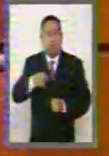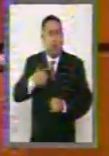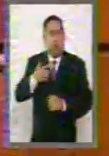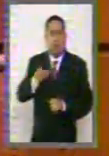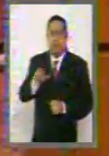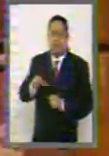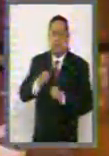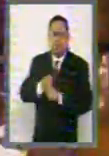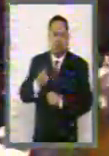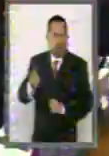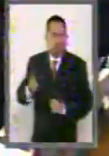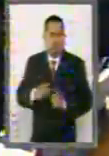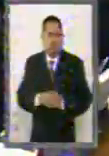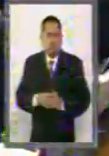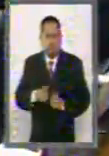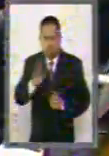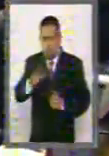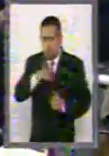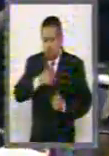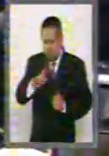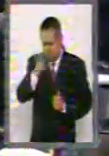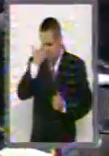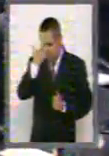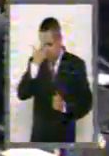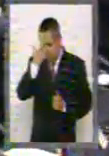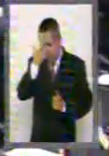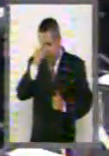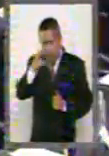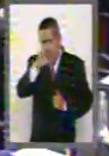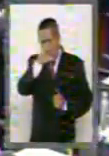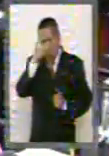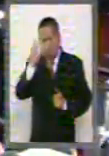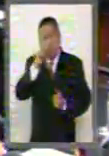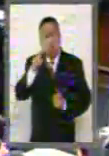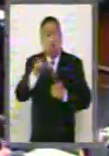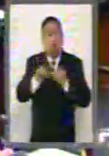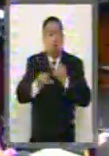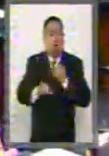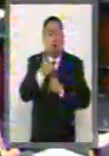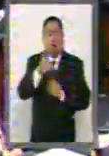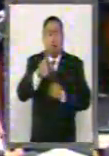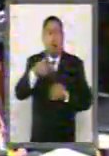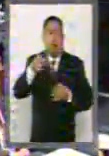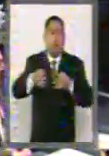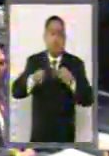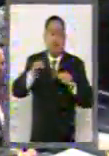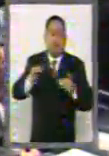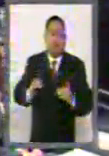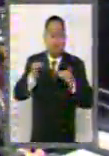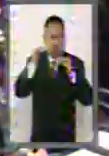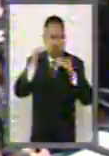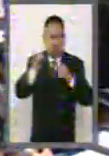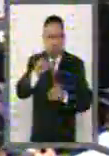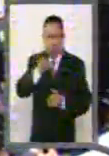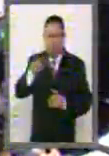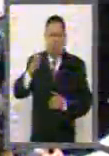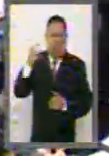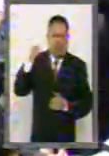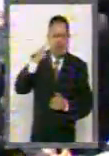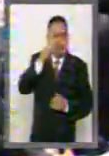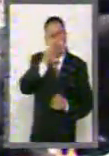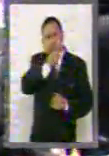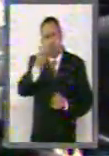años y recuerdo la foto de los 11 ministros que se habían nombrado en aquel